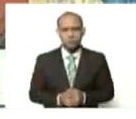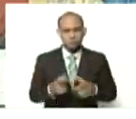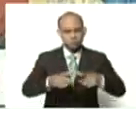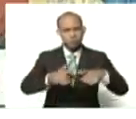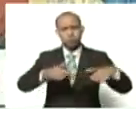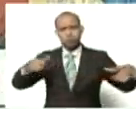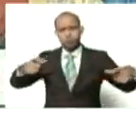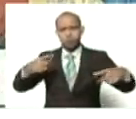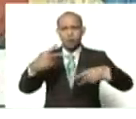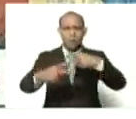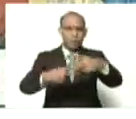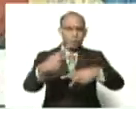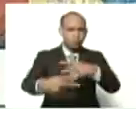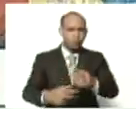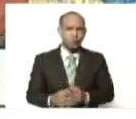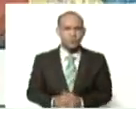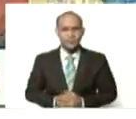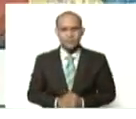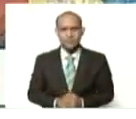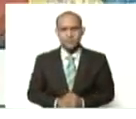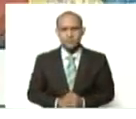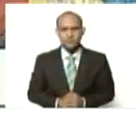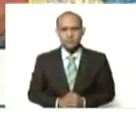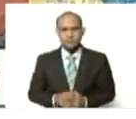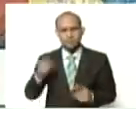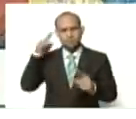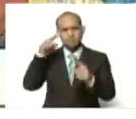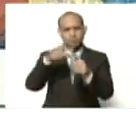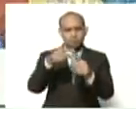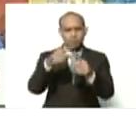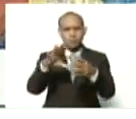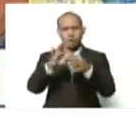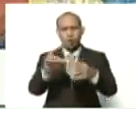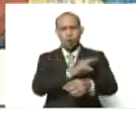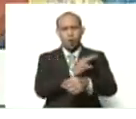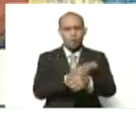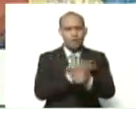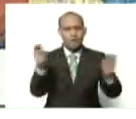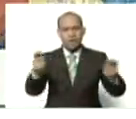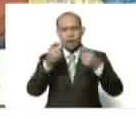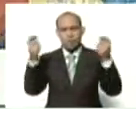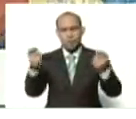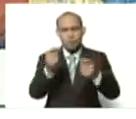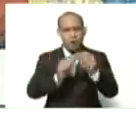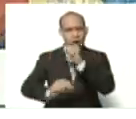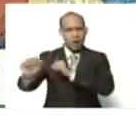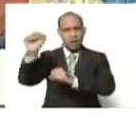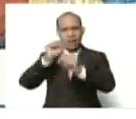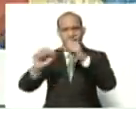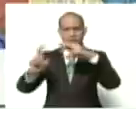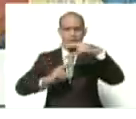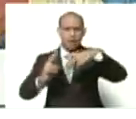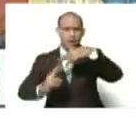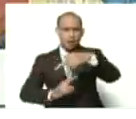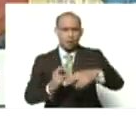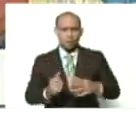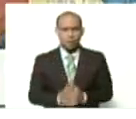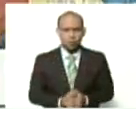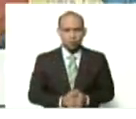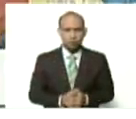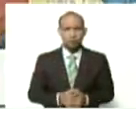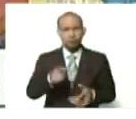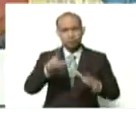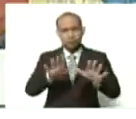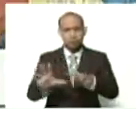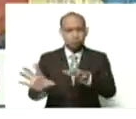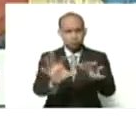expandir la producción y articular todas las fuerzas populares para defender la revolución. Así estamos,